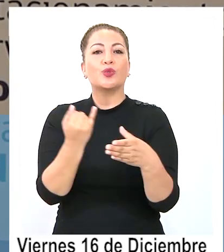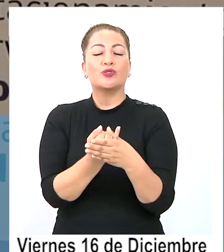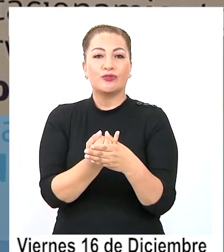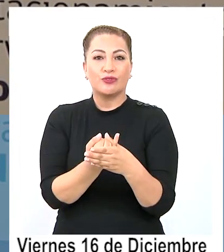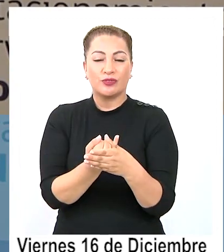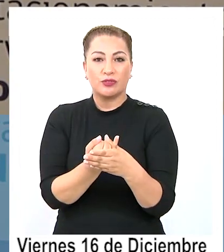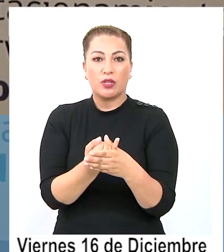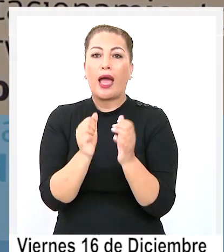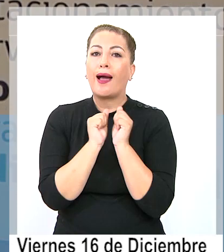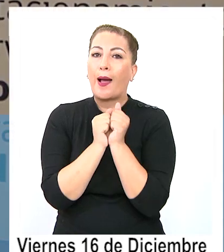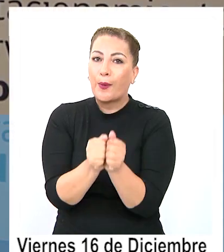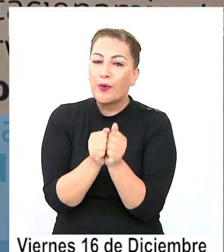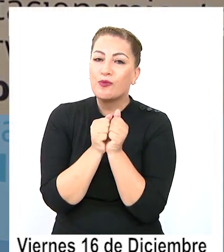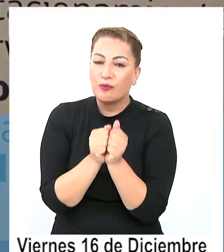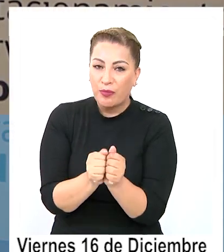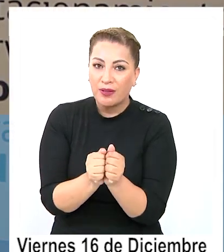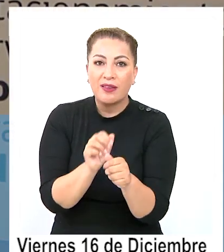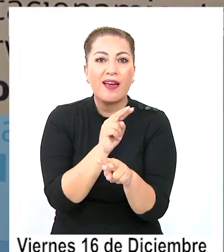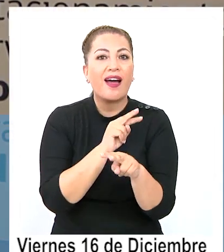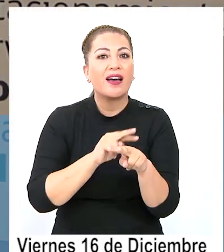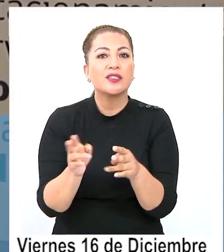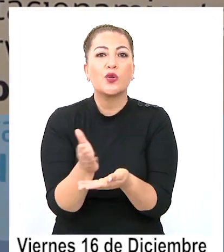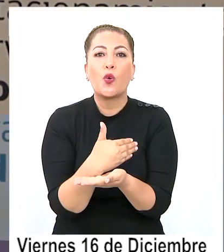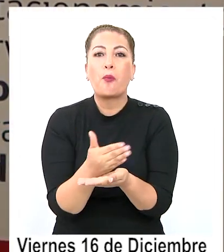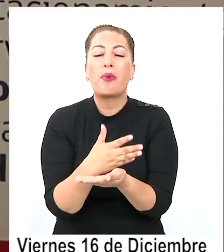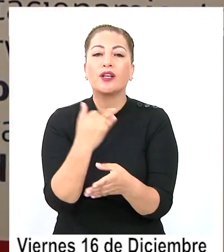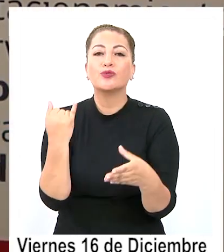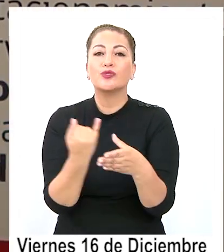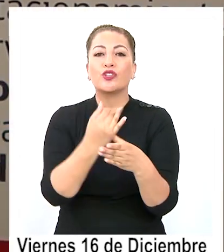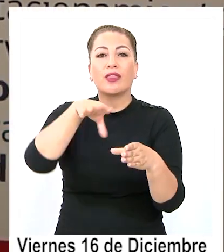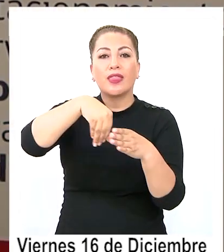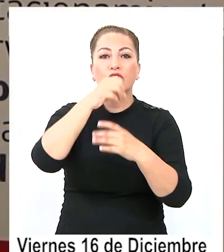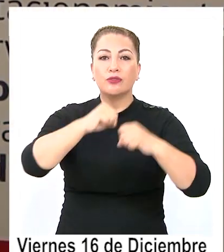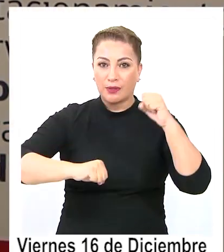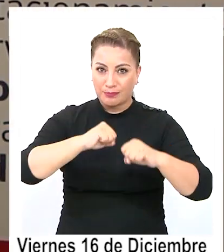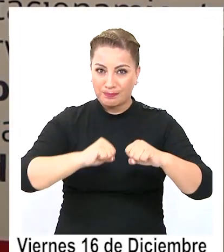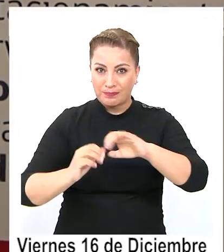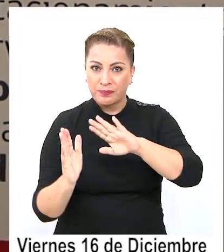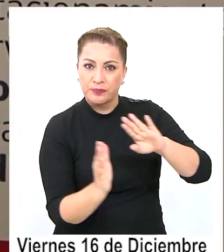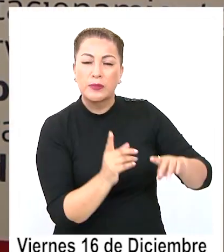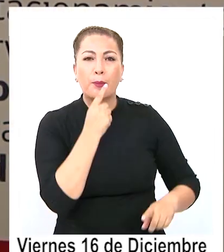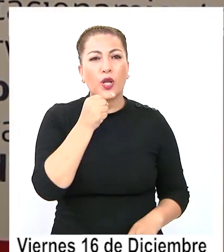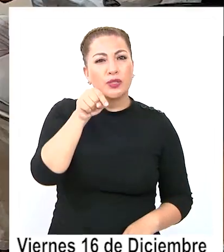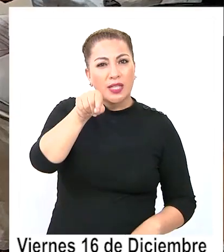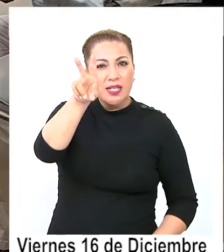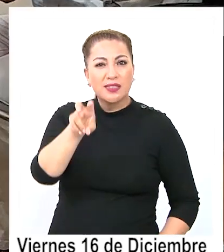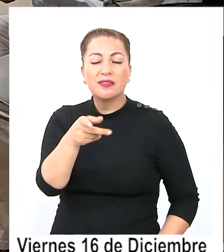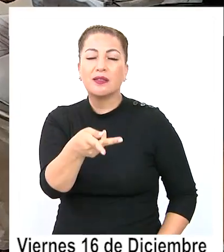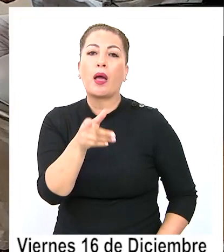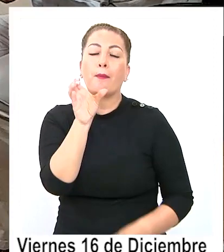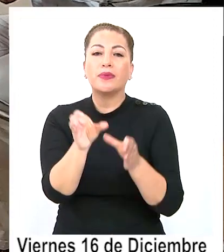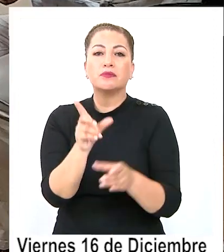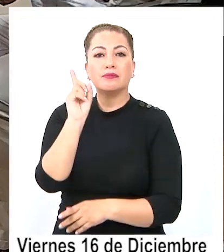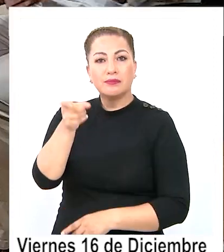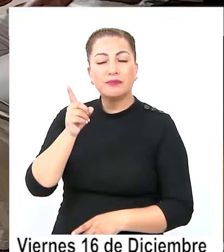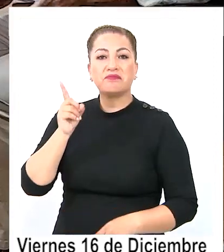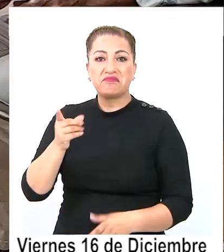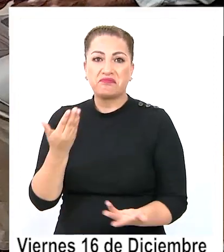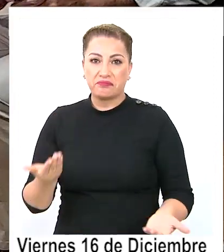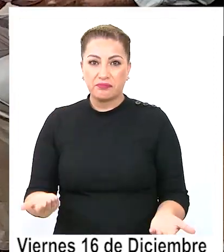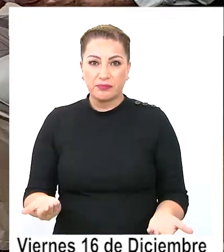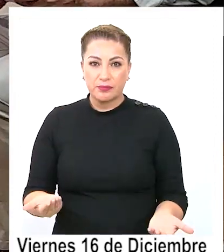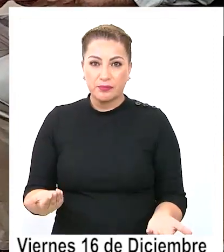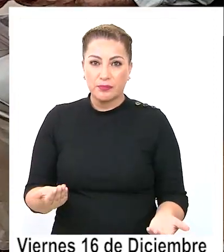que acompañe y genere un plan de inclusión en las empresas. Y en ese sentido, las personas con discapacidad